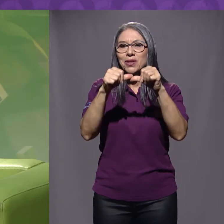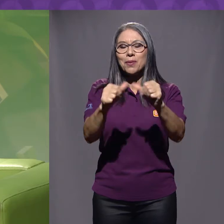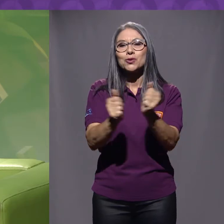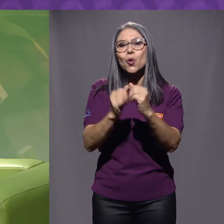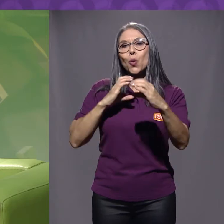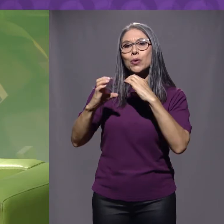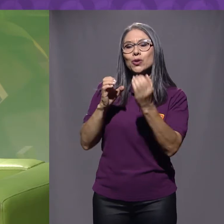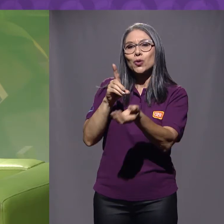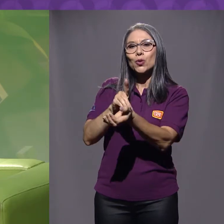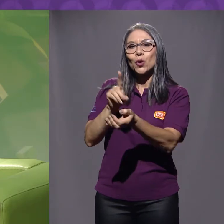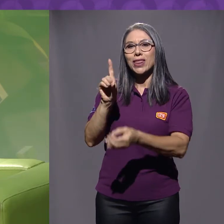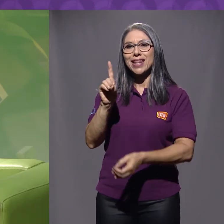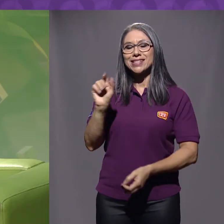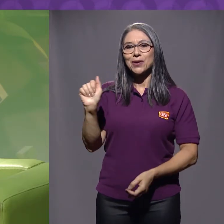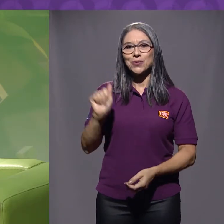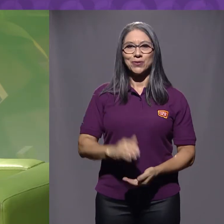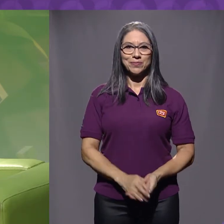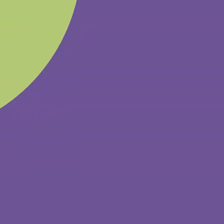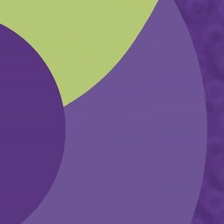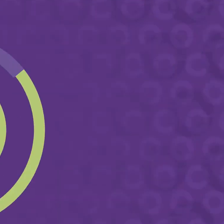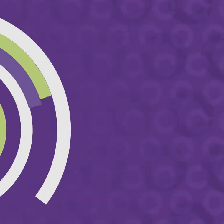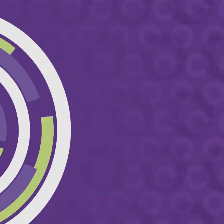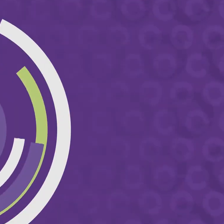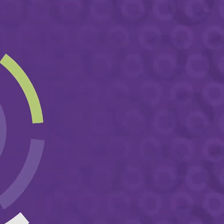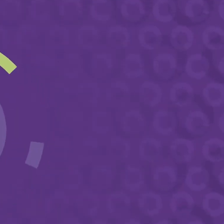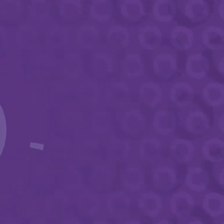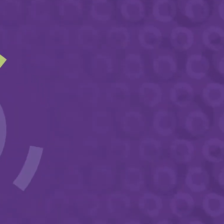a esta conversación con el doctor Denis Angulo.